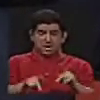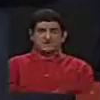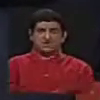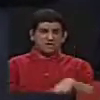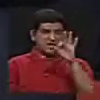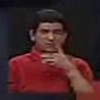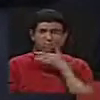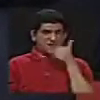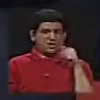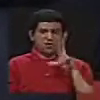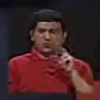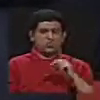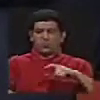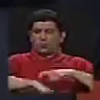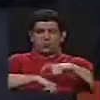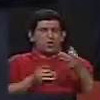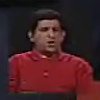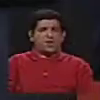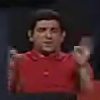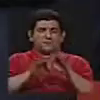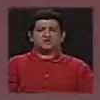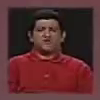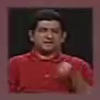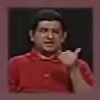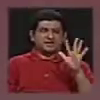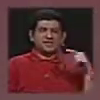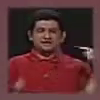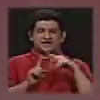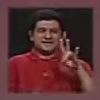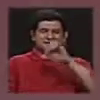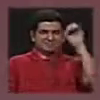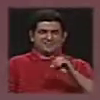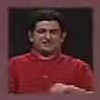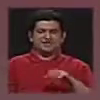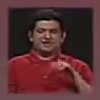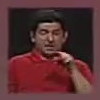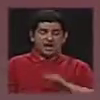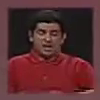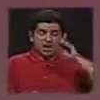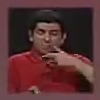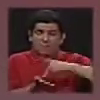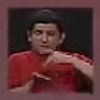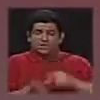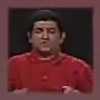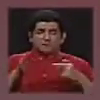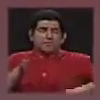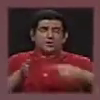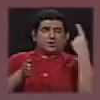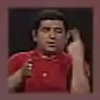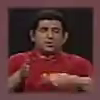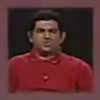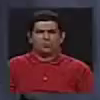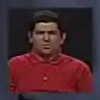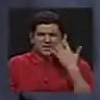escoja no manejar en horas pico, es de subir de un 15% a un 70% el precio del... Sí. Y es que de entrada